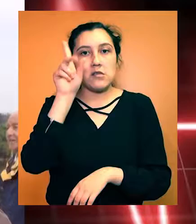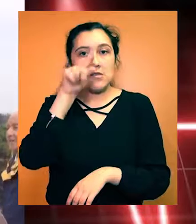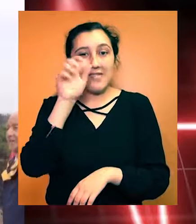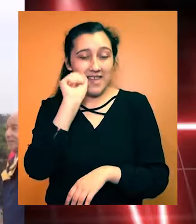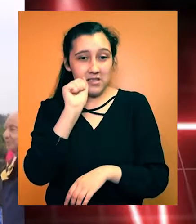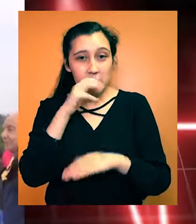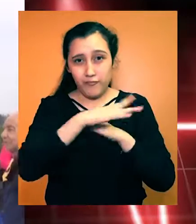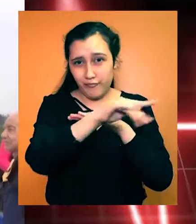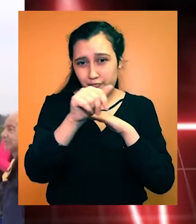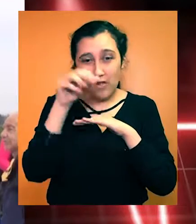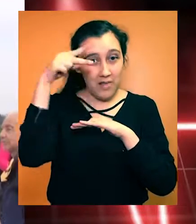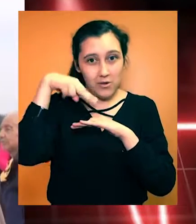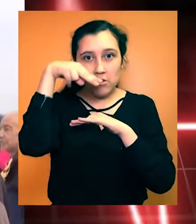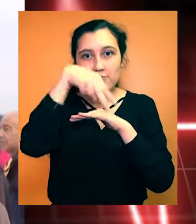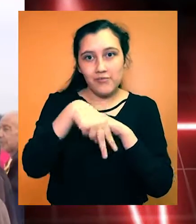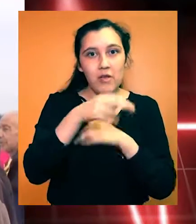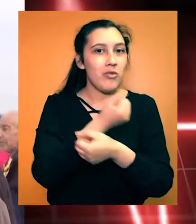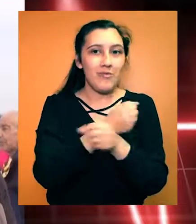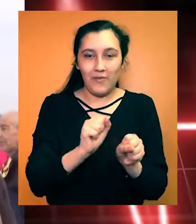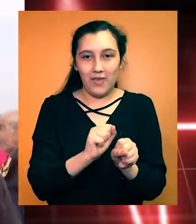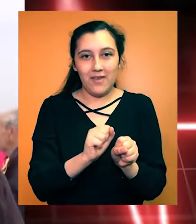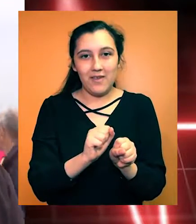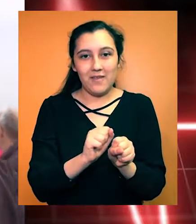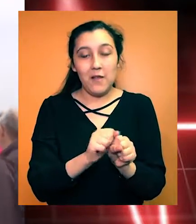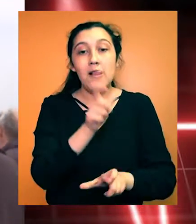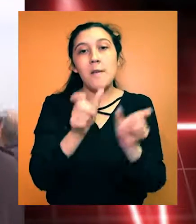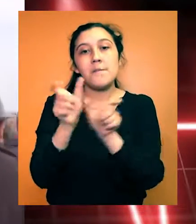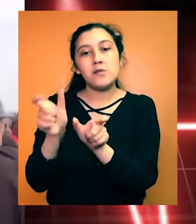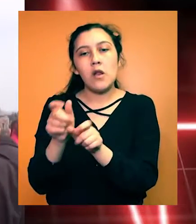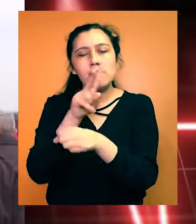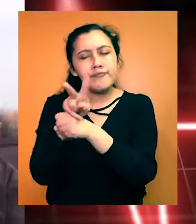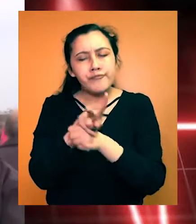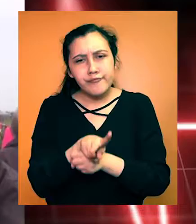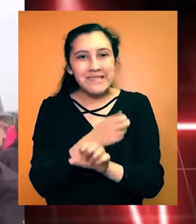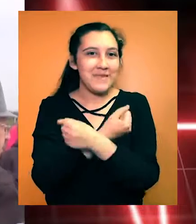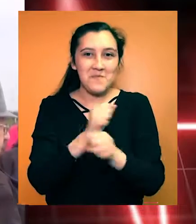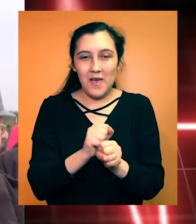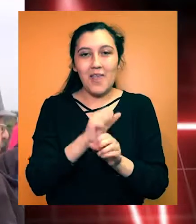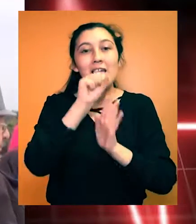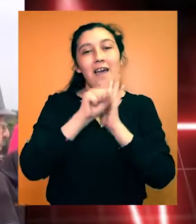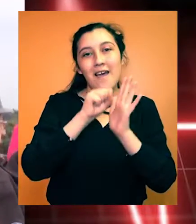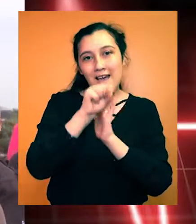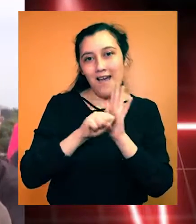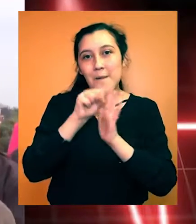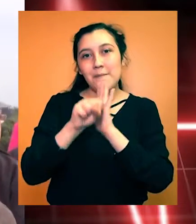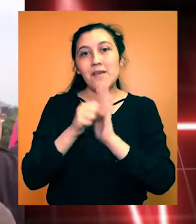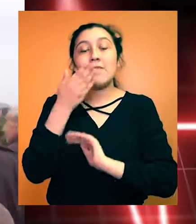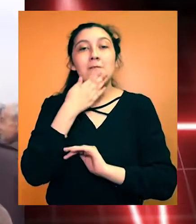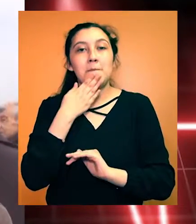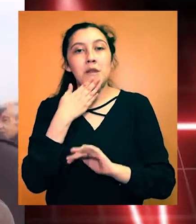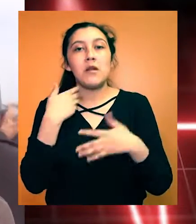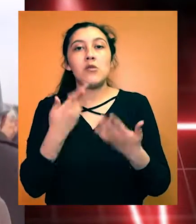puede bañar, cosa que en el verano nos señalaban que se hacía. No, entonces tenemos la señalética correspondiente, los guardias correspondientes, las cámaras de